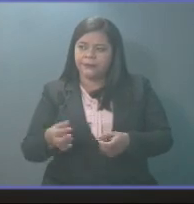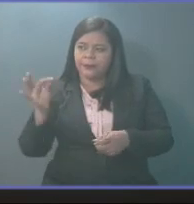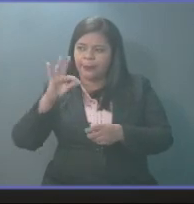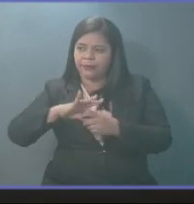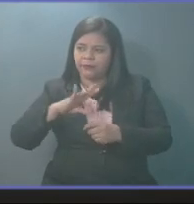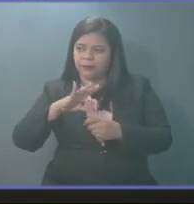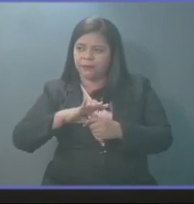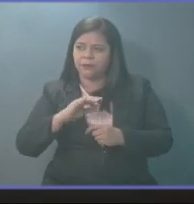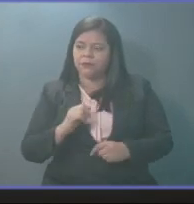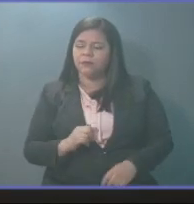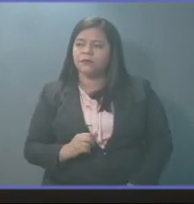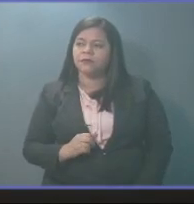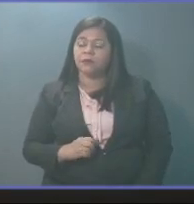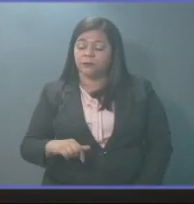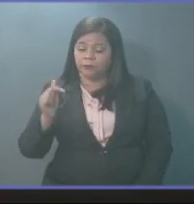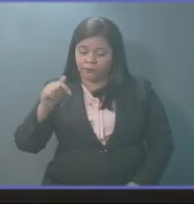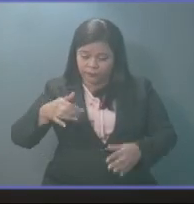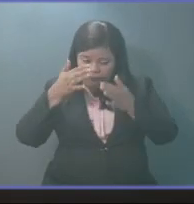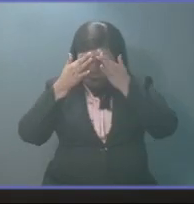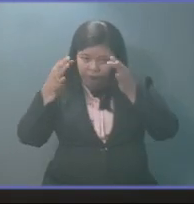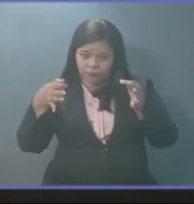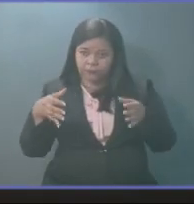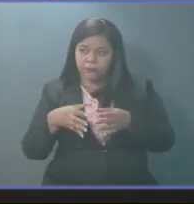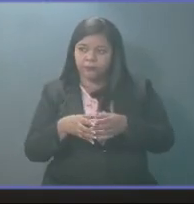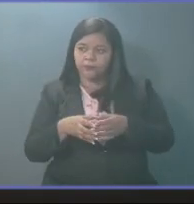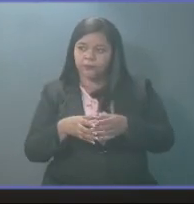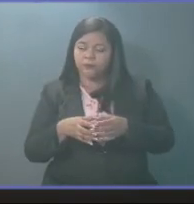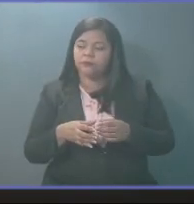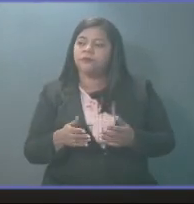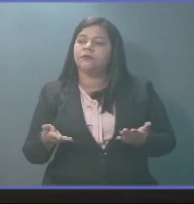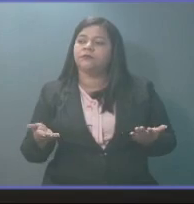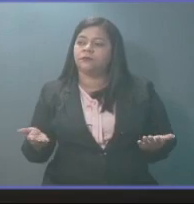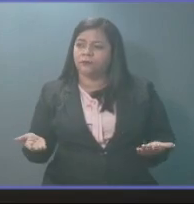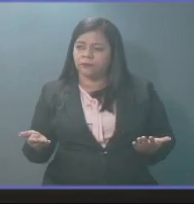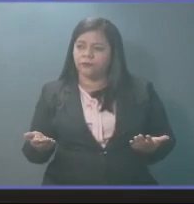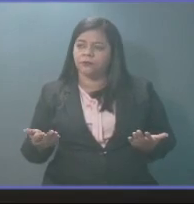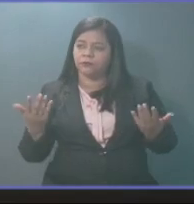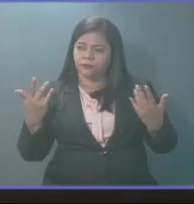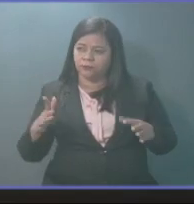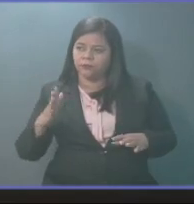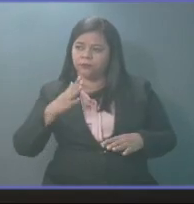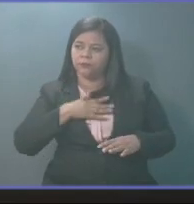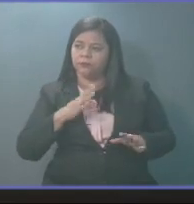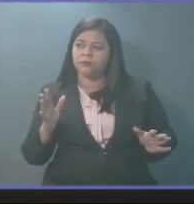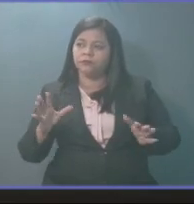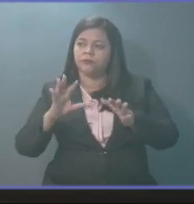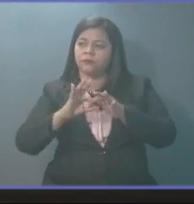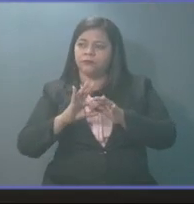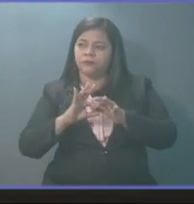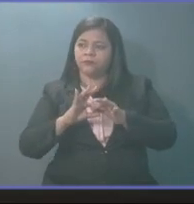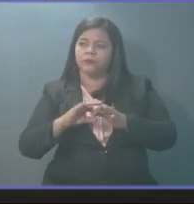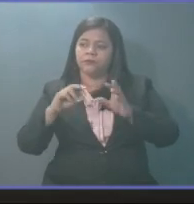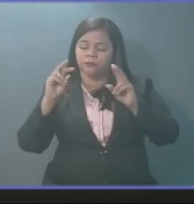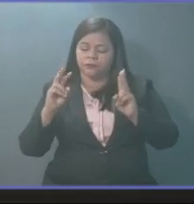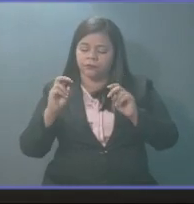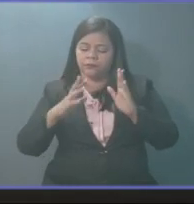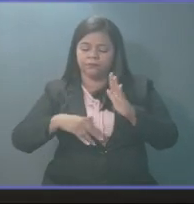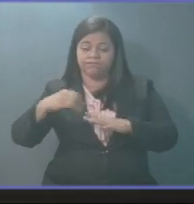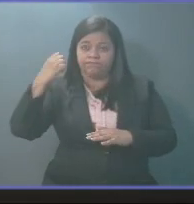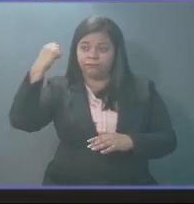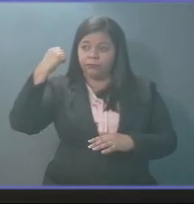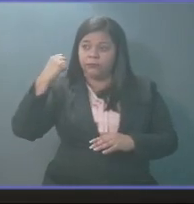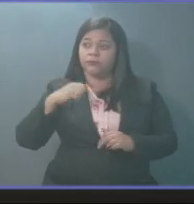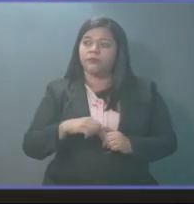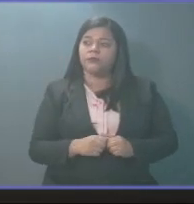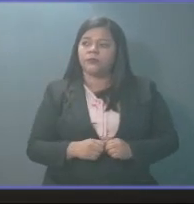votación, este dictamen, porque tiene que ver con el tema, en esta ocasión principalmente,